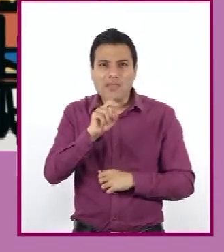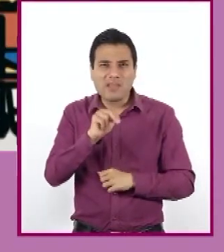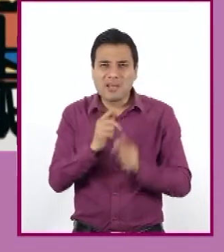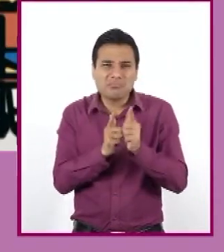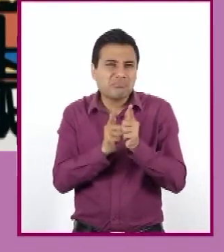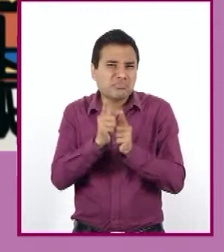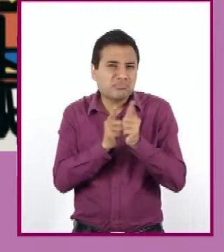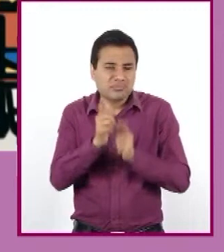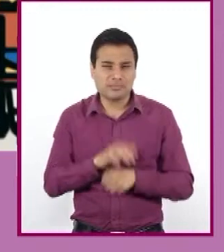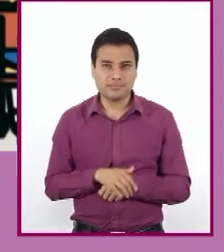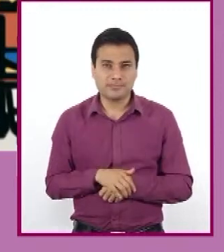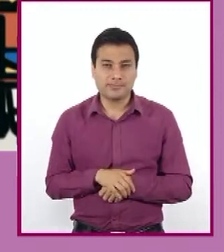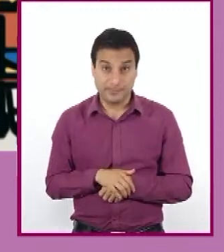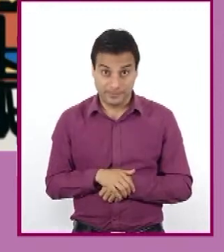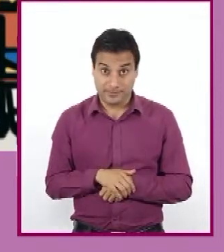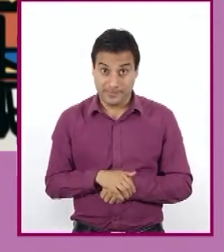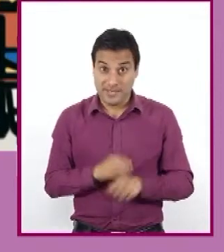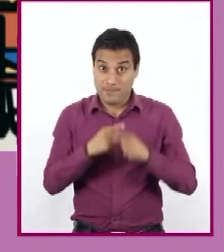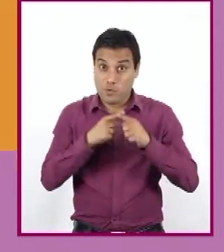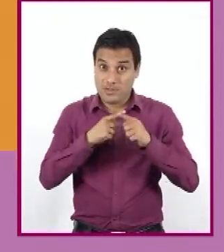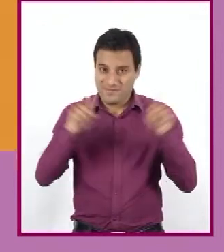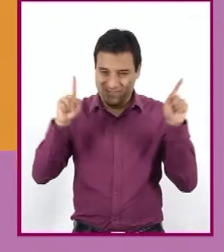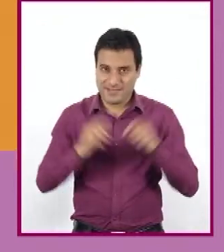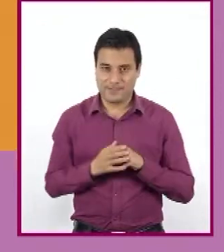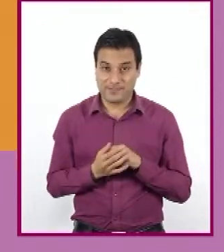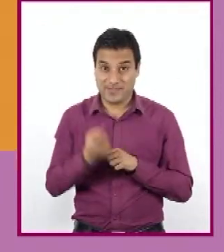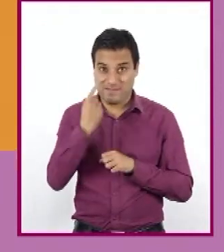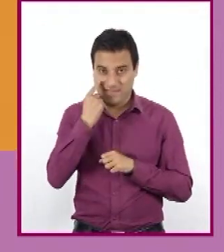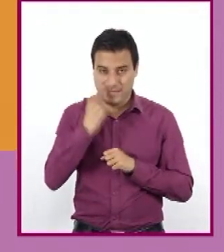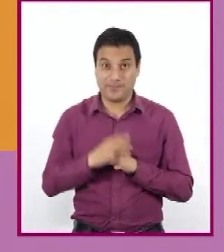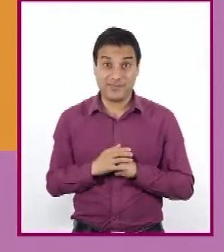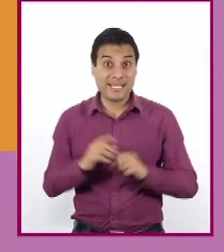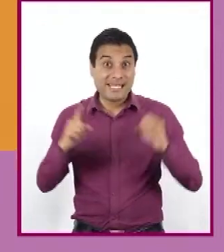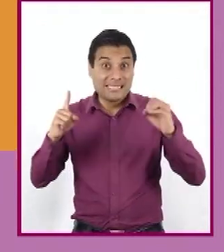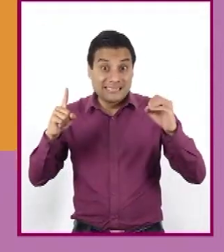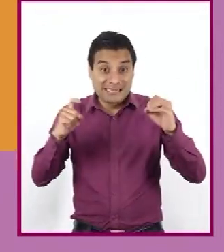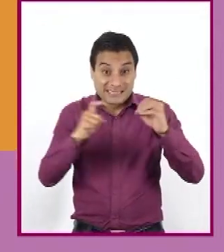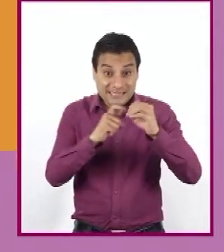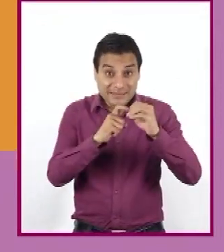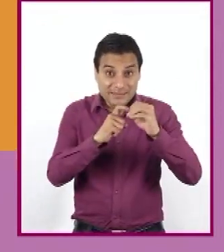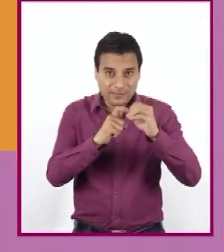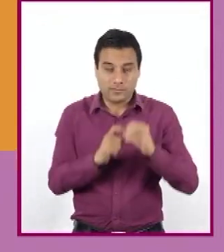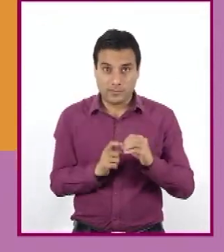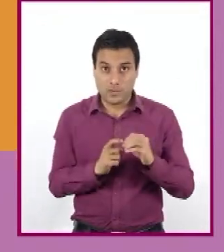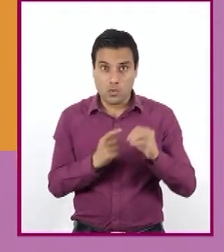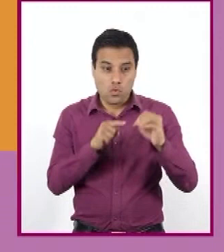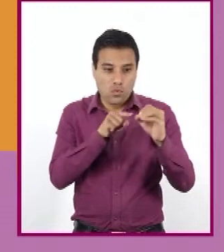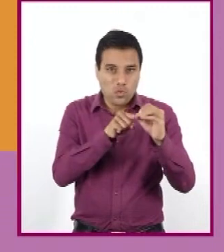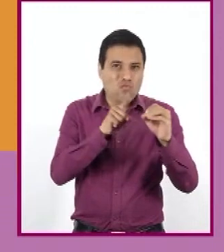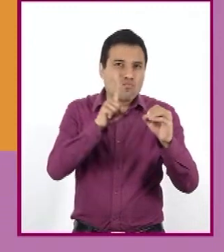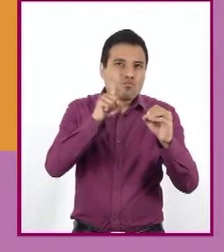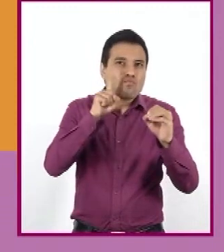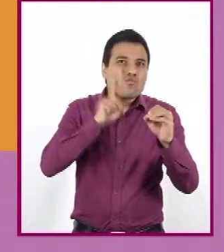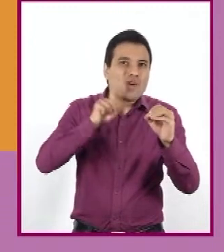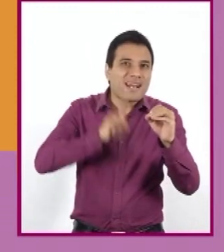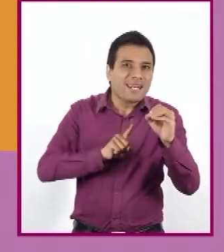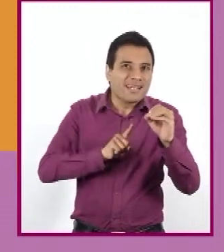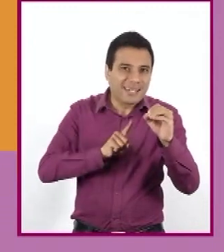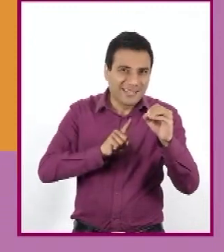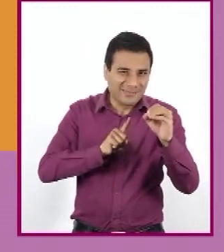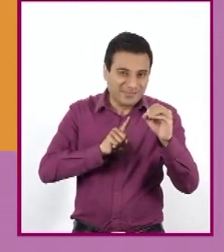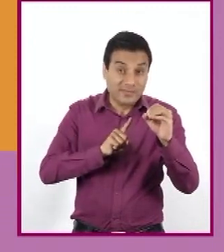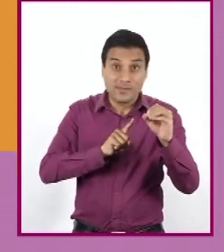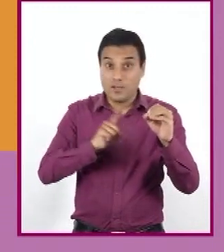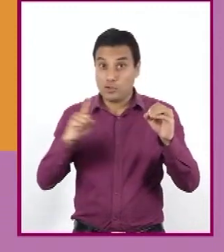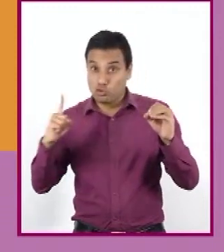A diferencia de la reproducción asexual, en la reproducción sexual, una célula femenina es fertilizada por otra